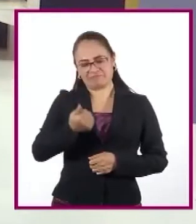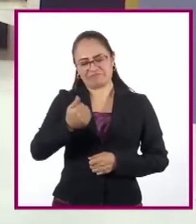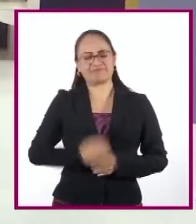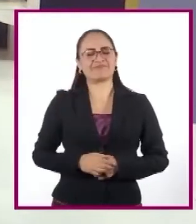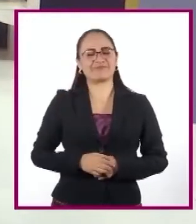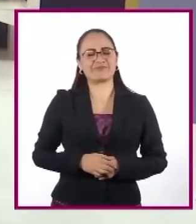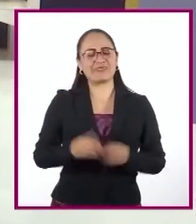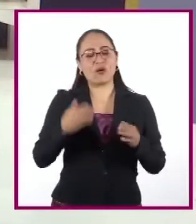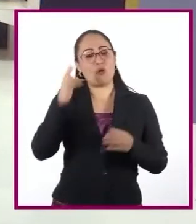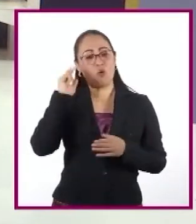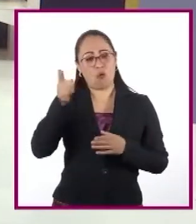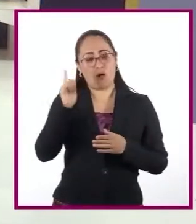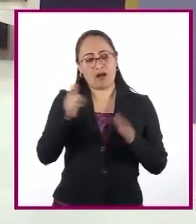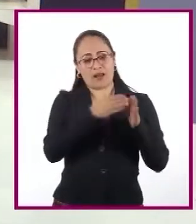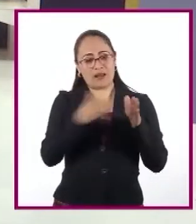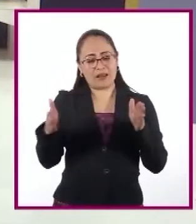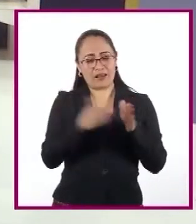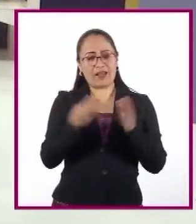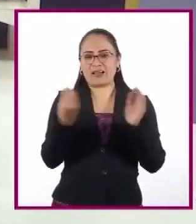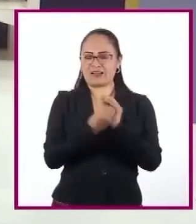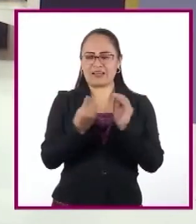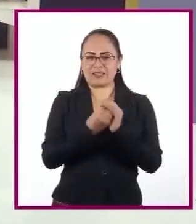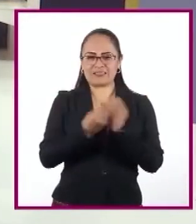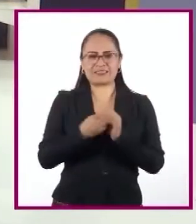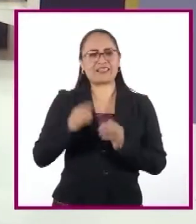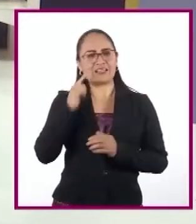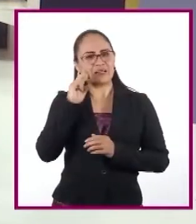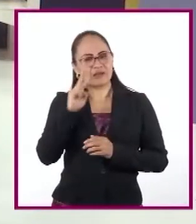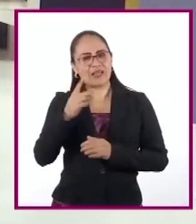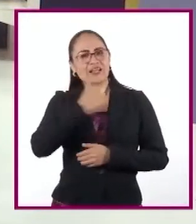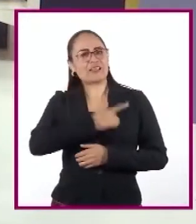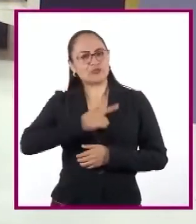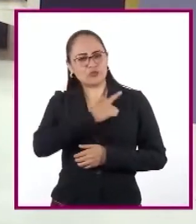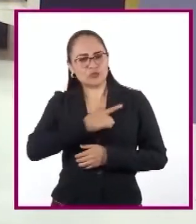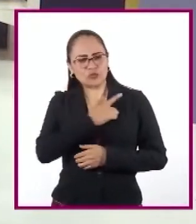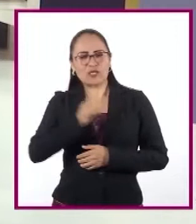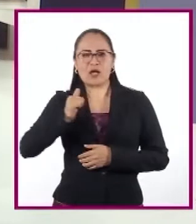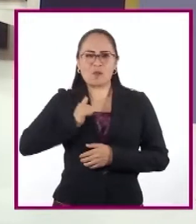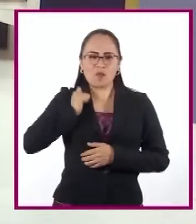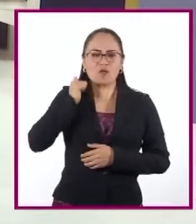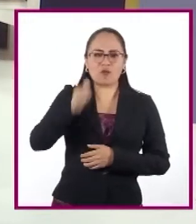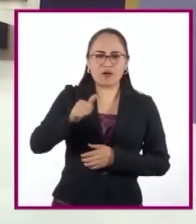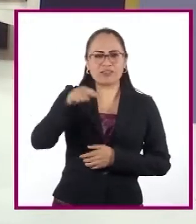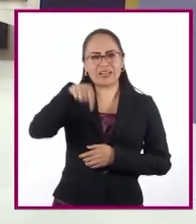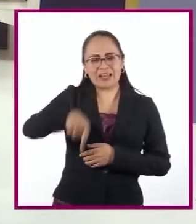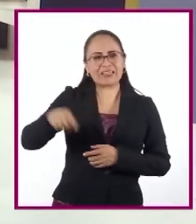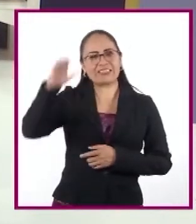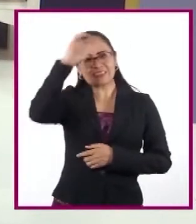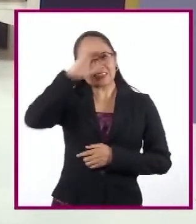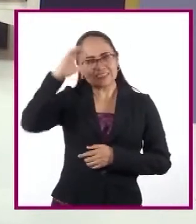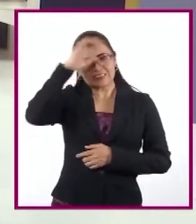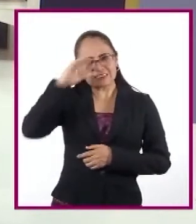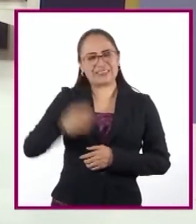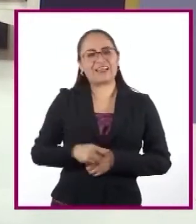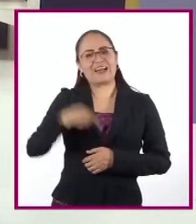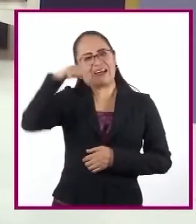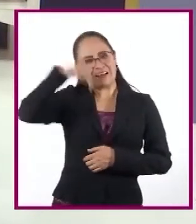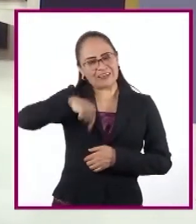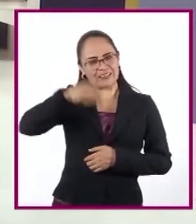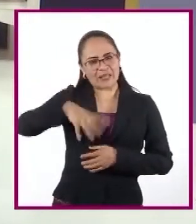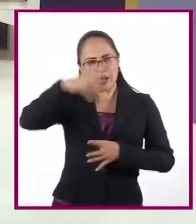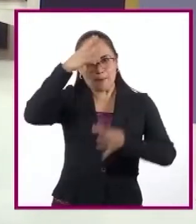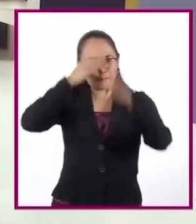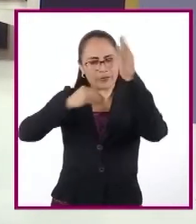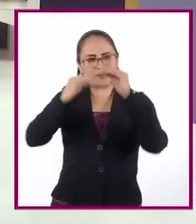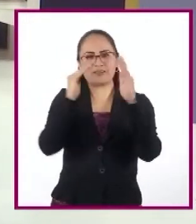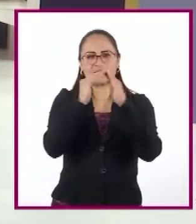que durante este tiempo disfruten y aprovechen su estancia en este asombroso mundo de la ciencia, aquí en Aprende en Casa